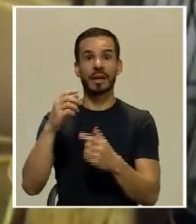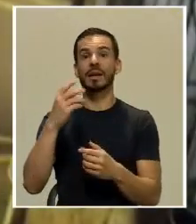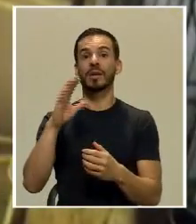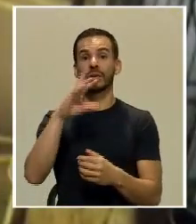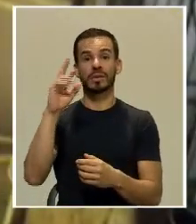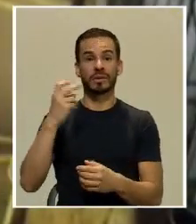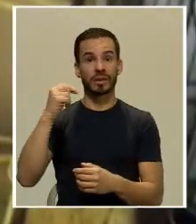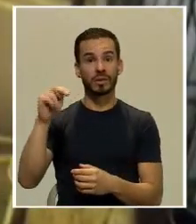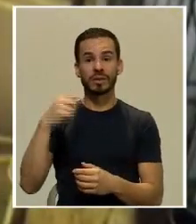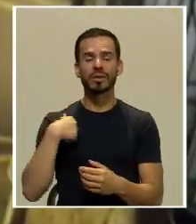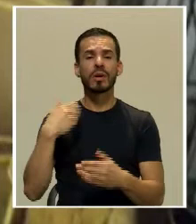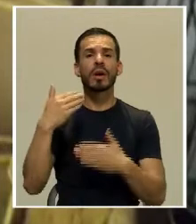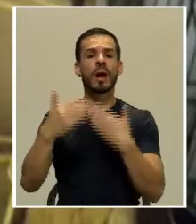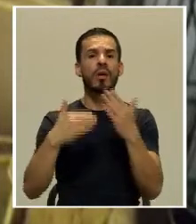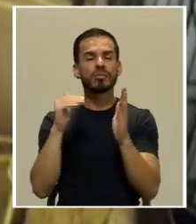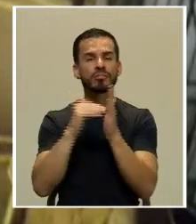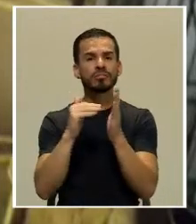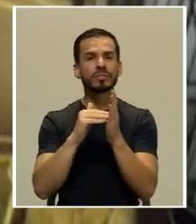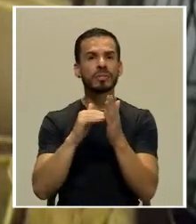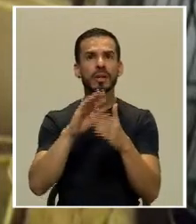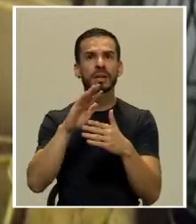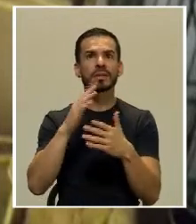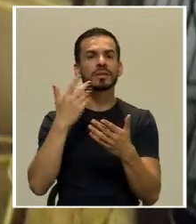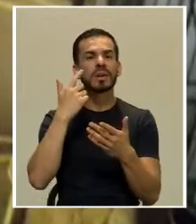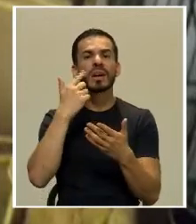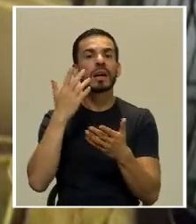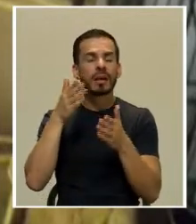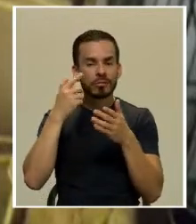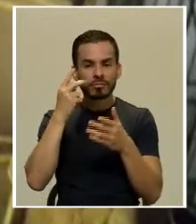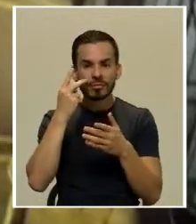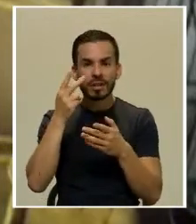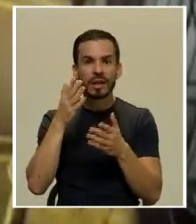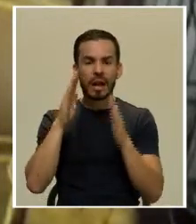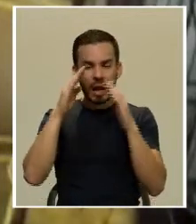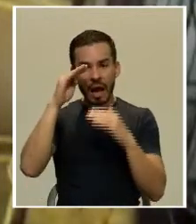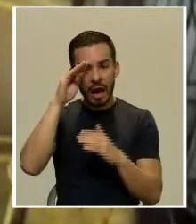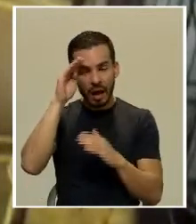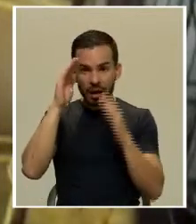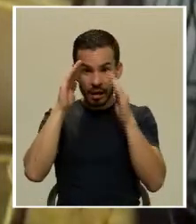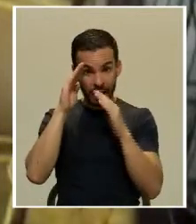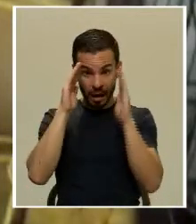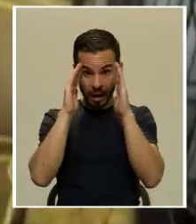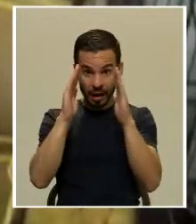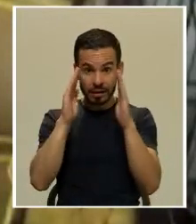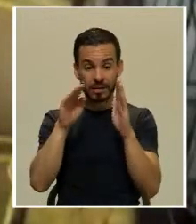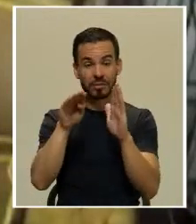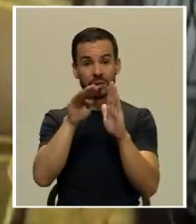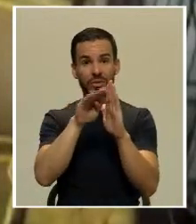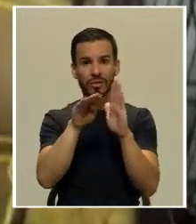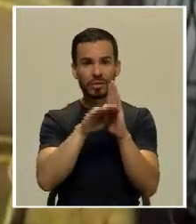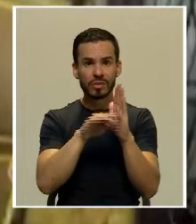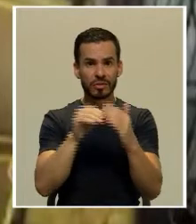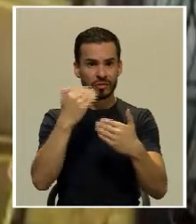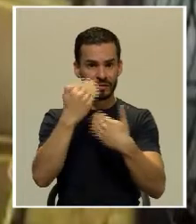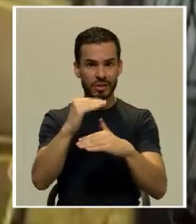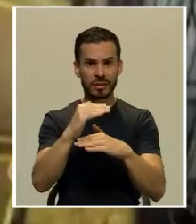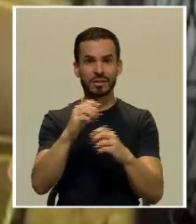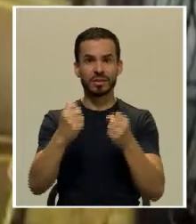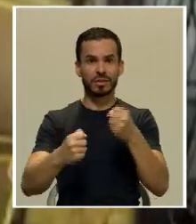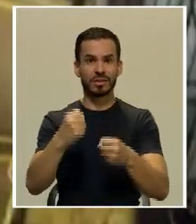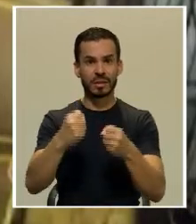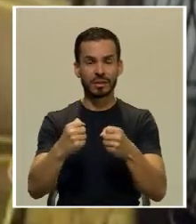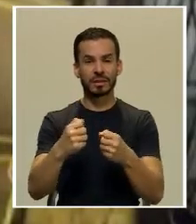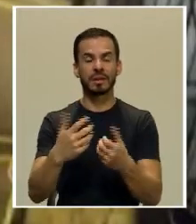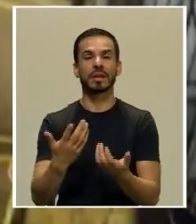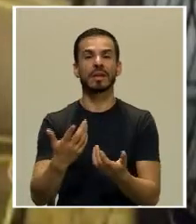Noticias y vamos a hacer un repaso por el acatamiento de la restricción vial sanitaria en la